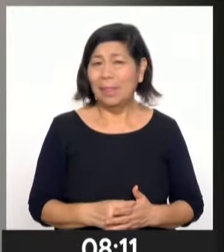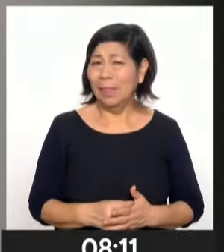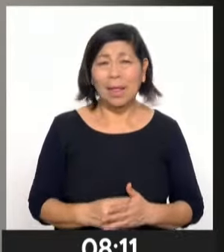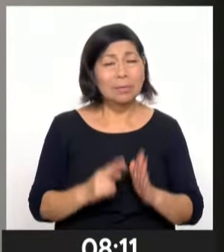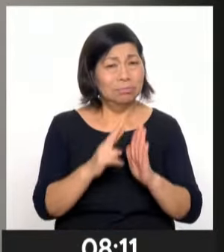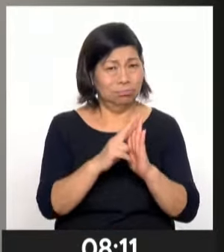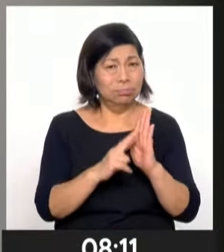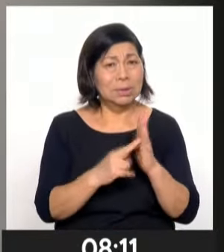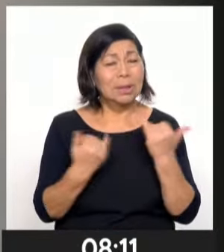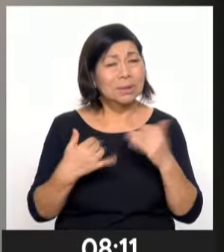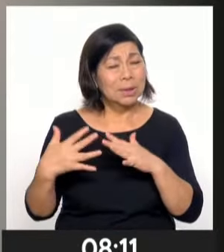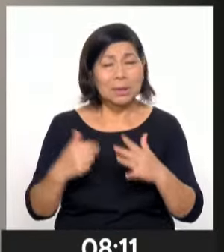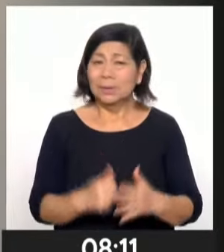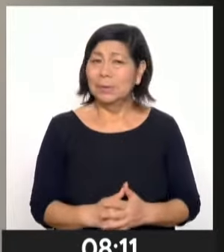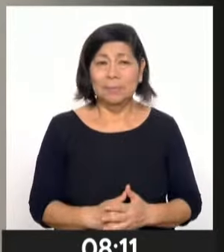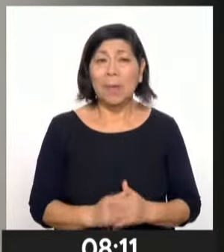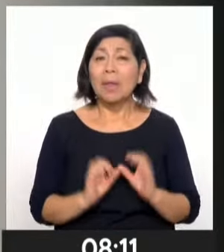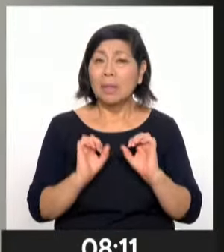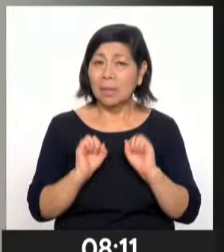resolución a esta guerra debe darse por medios políticos y diplomáticos.